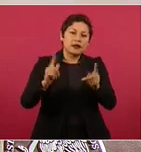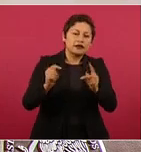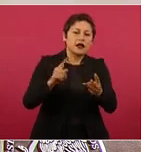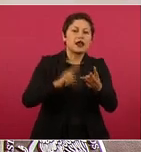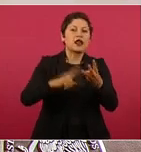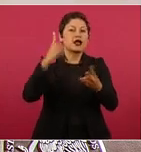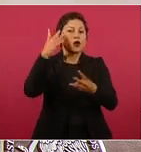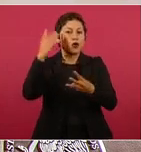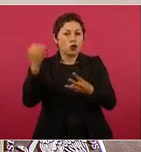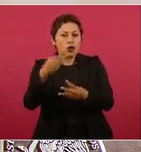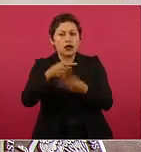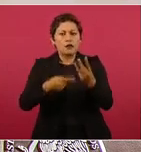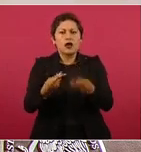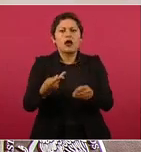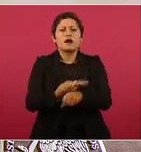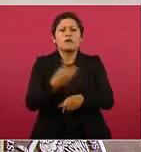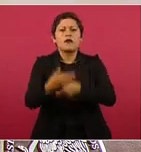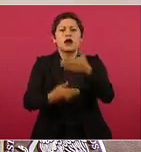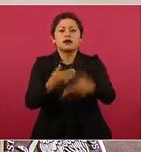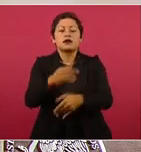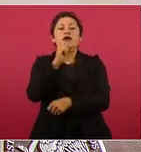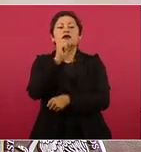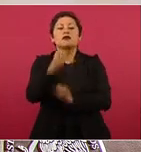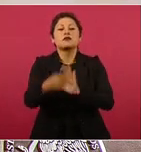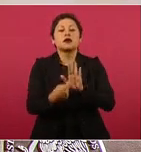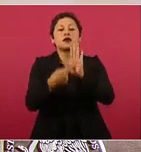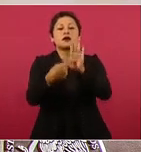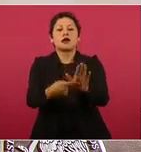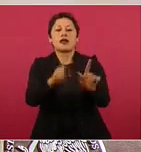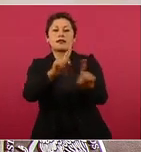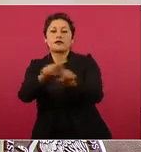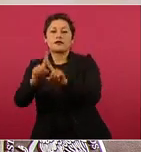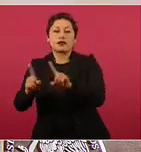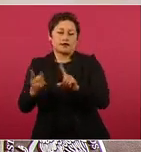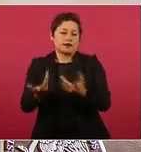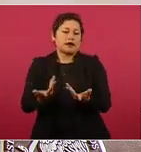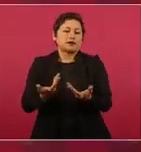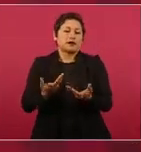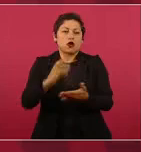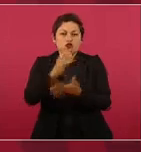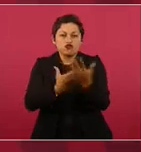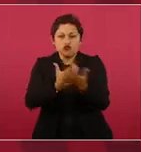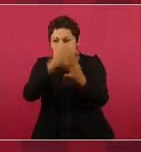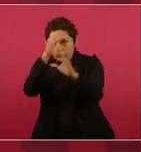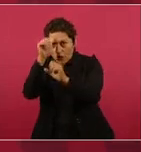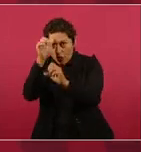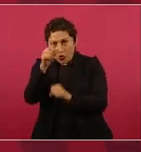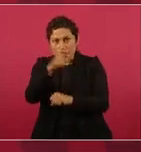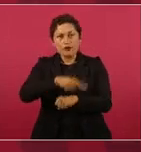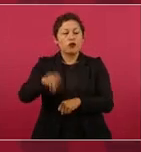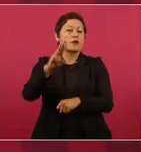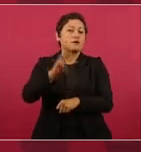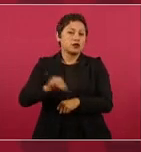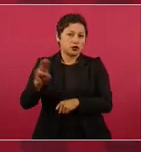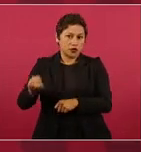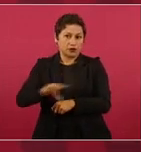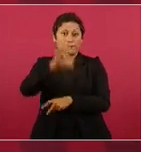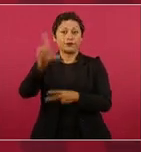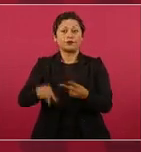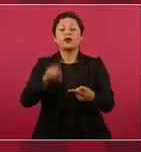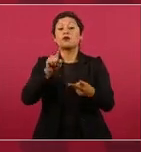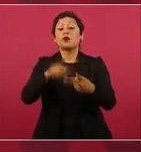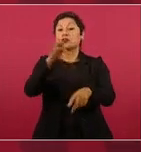de mesas de trabajo y firma de convenios en Michoacán. A continuación, el doctor Hugo López-Gatell presentará el estado que